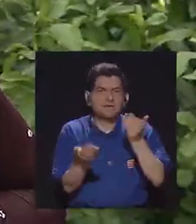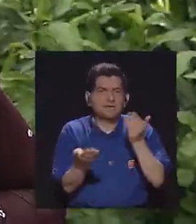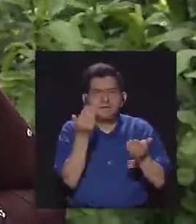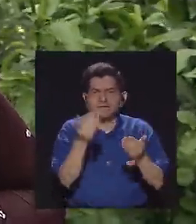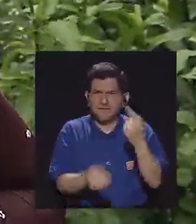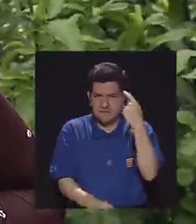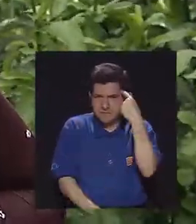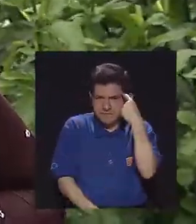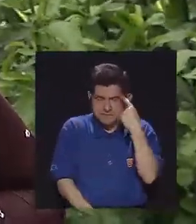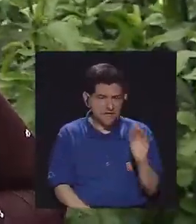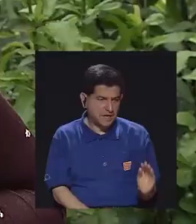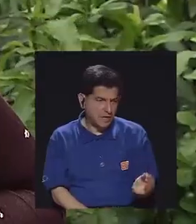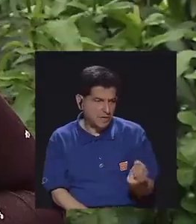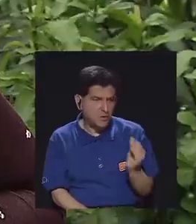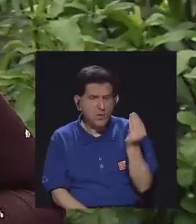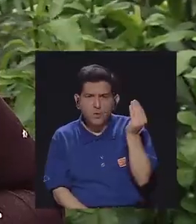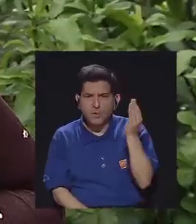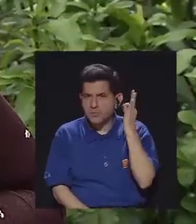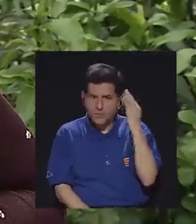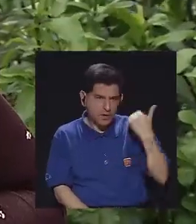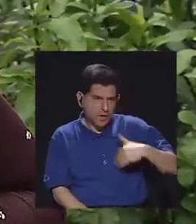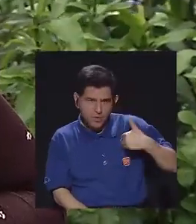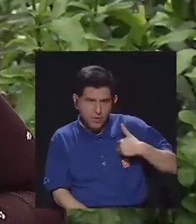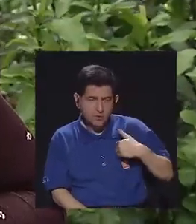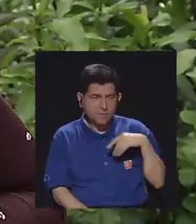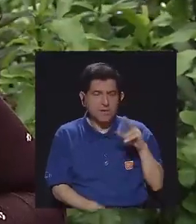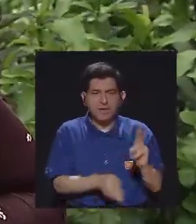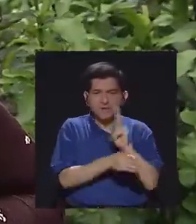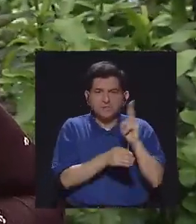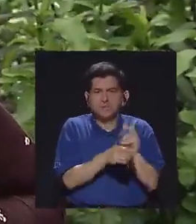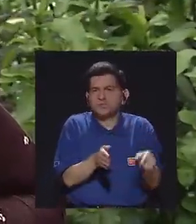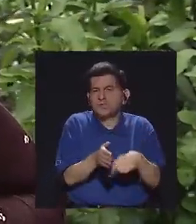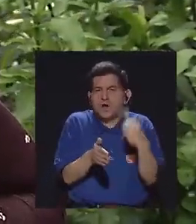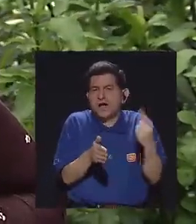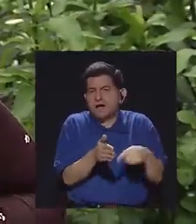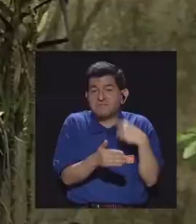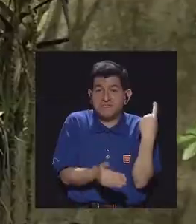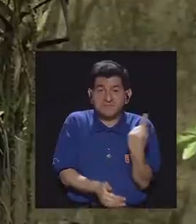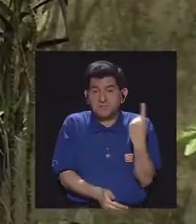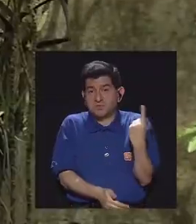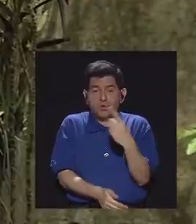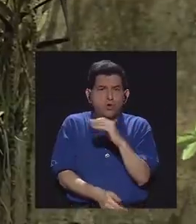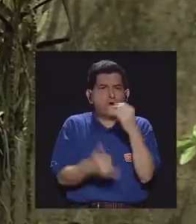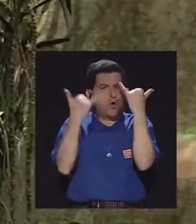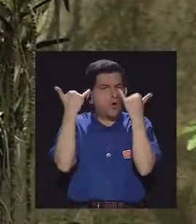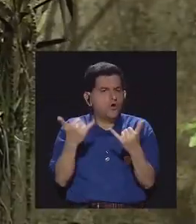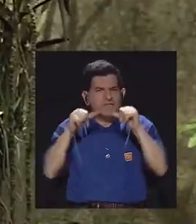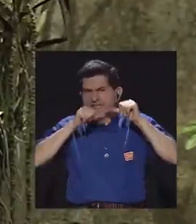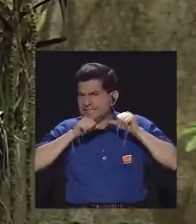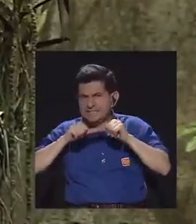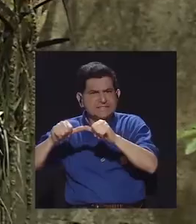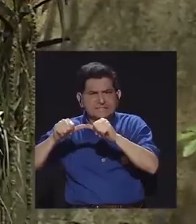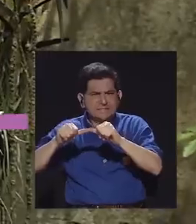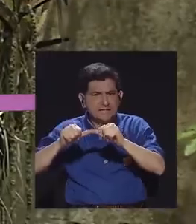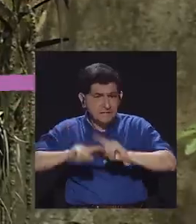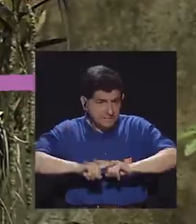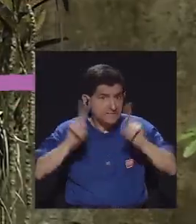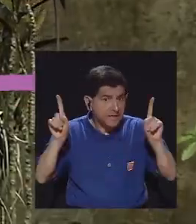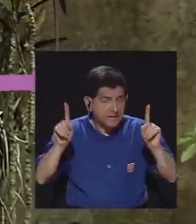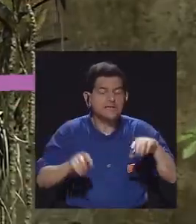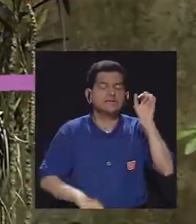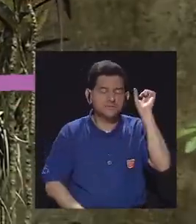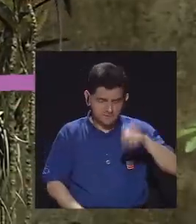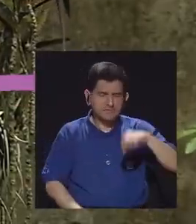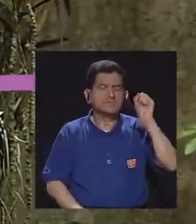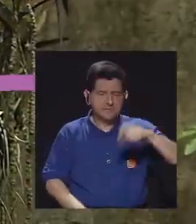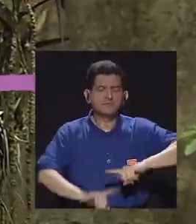que se le da a un chico o una chica si el consumo es ocasional o si ella es permanente? Sí,